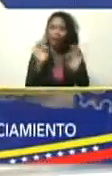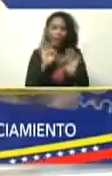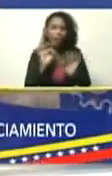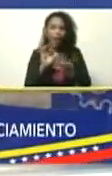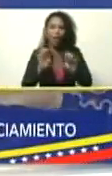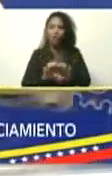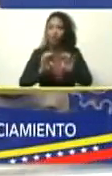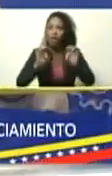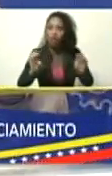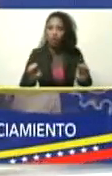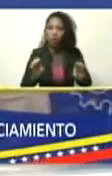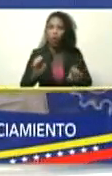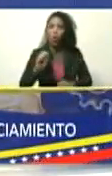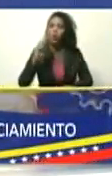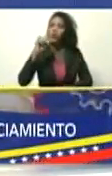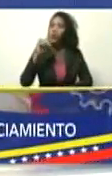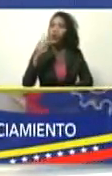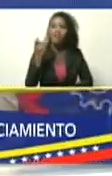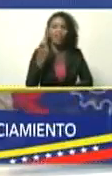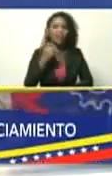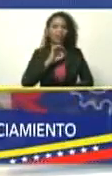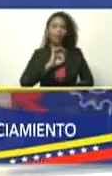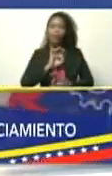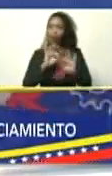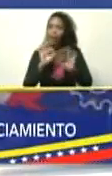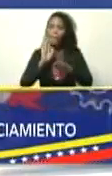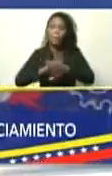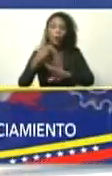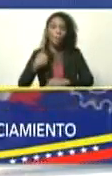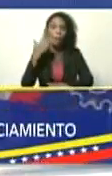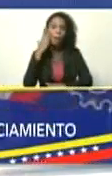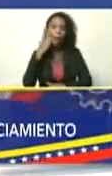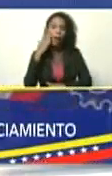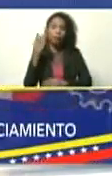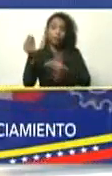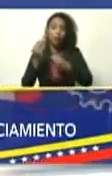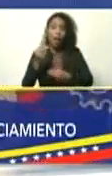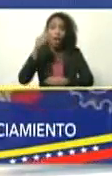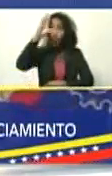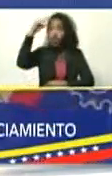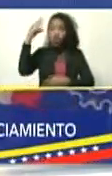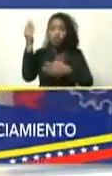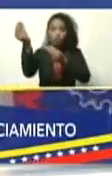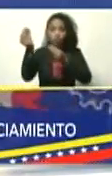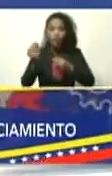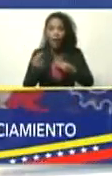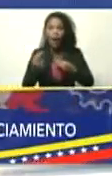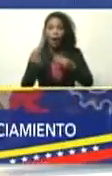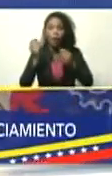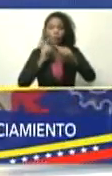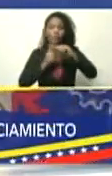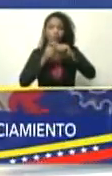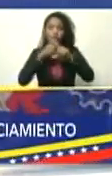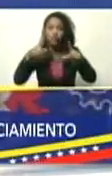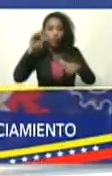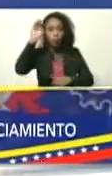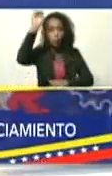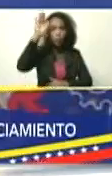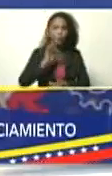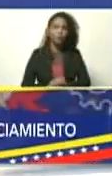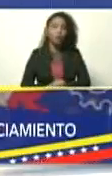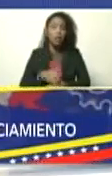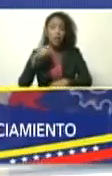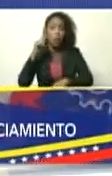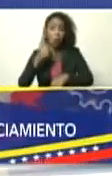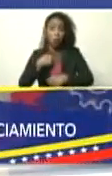la educación, nunca nos faltó nada. Porque mi mamá decía con fe, Dios proveerá, Dios proveerá, Dios proveerá. Y yo en los momentos